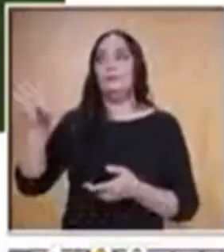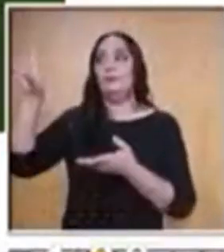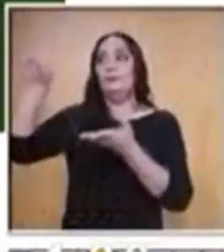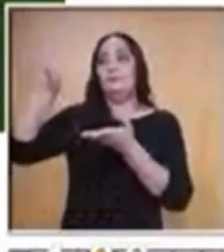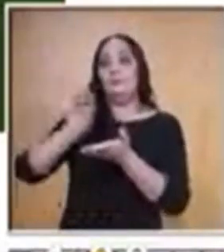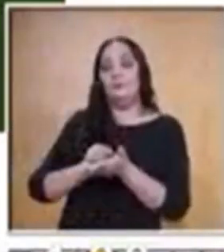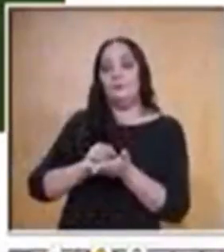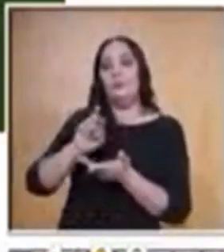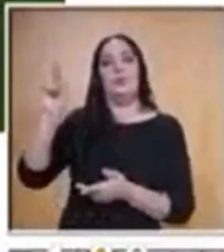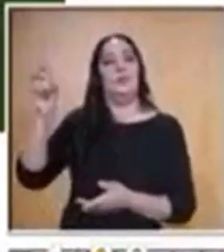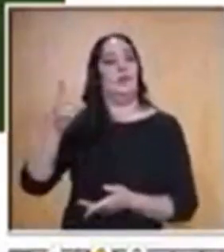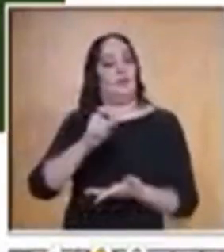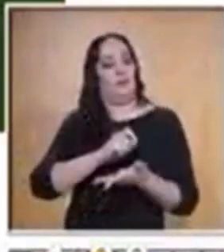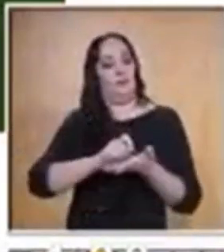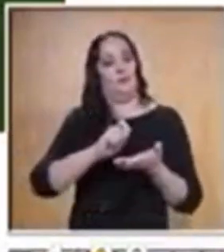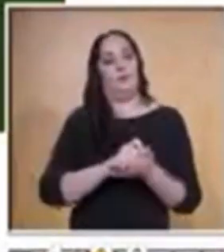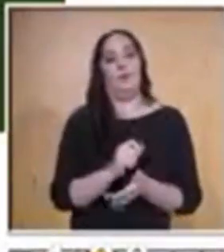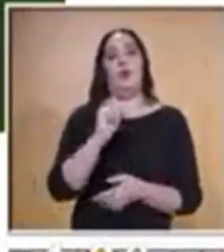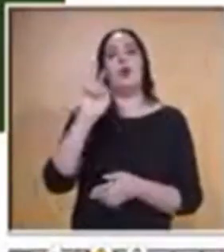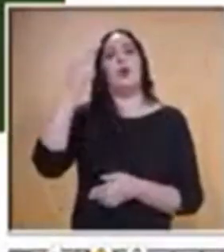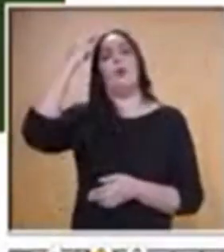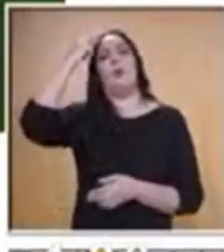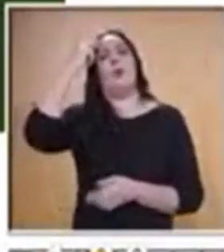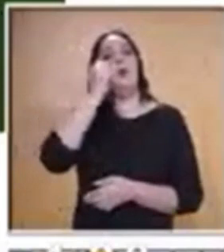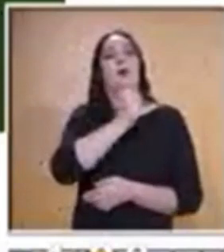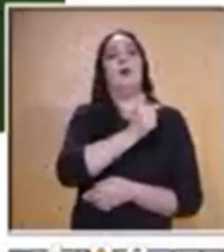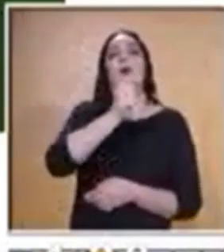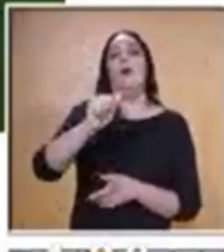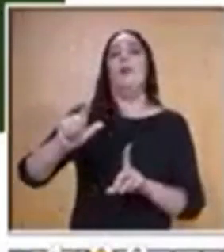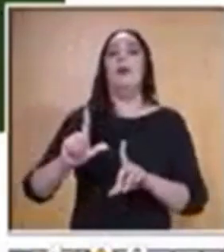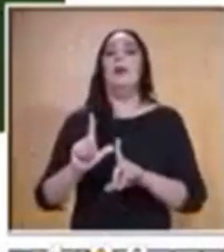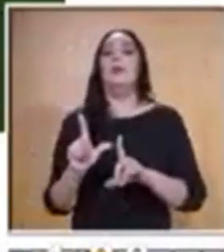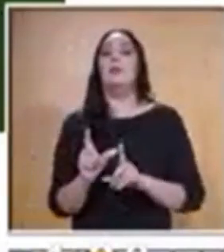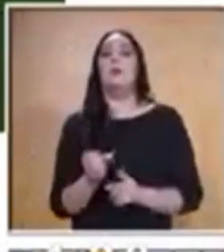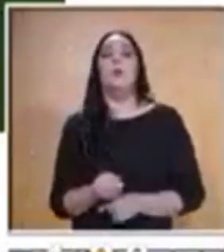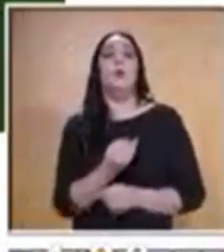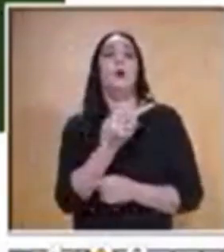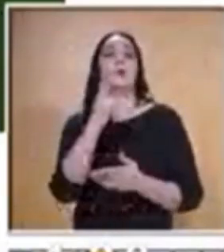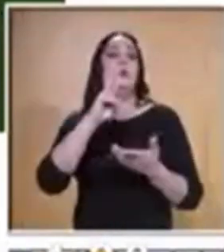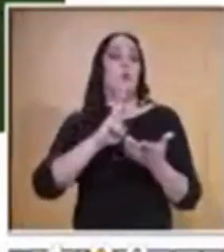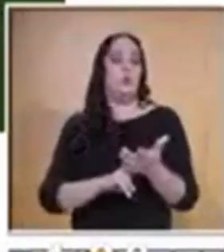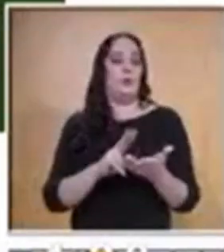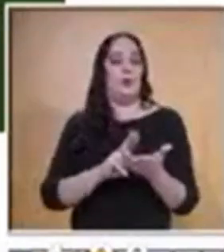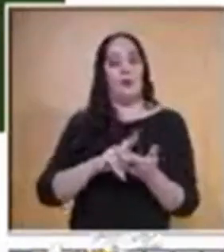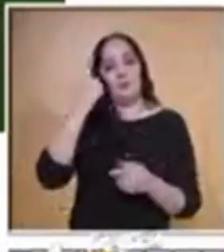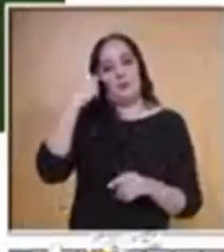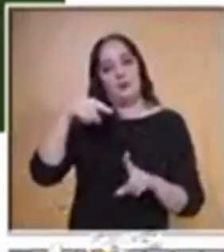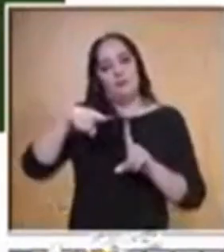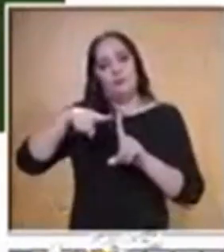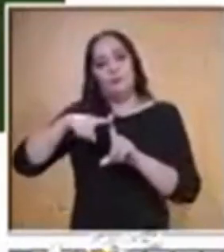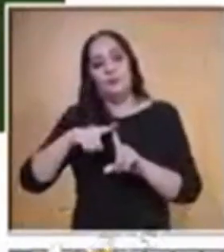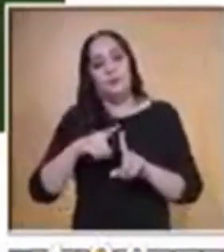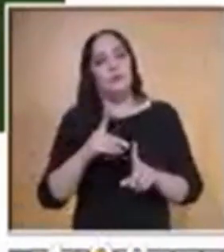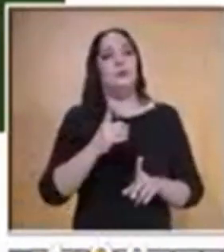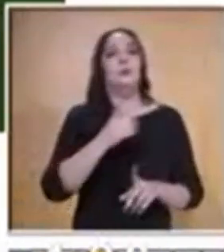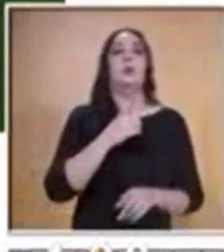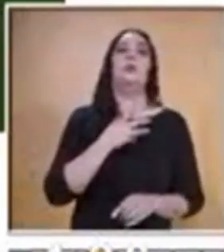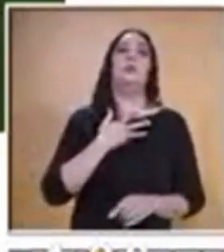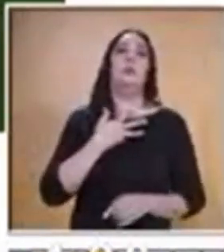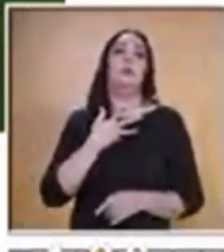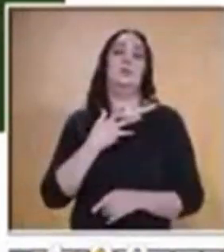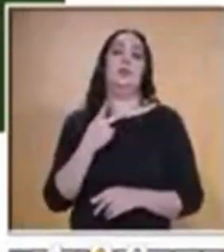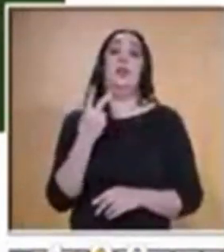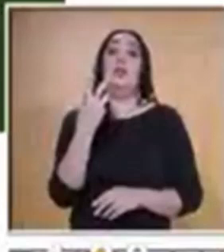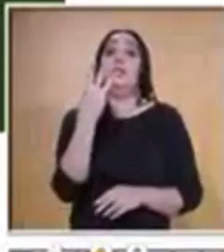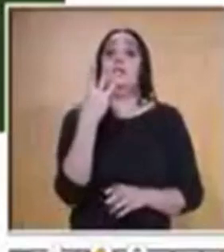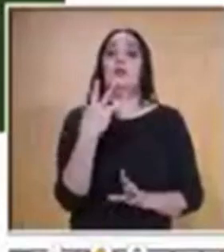Hay que recordar a cuánto equivale cada una de las letras, irlo sumando, como nos indicó el profesor, se suma un máximo de 3